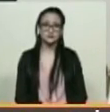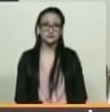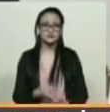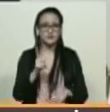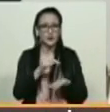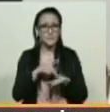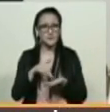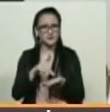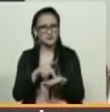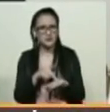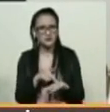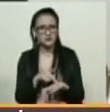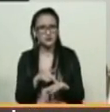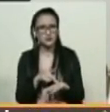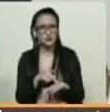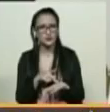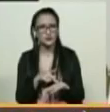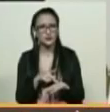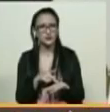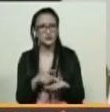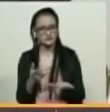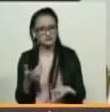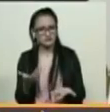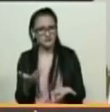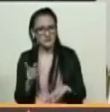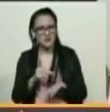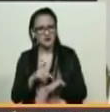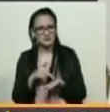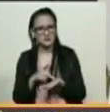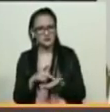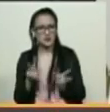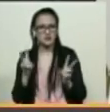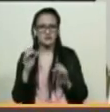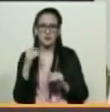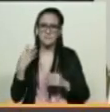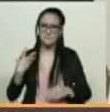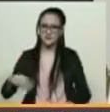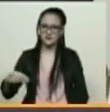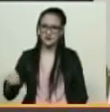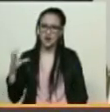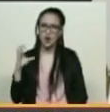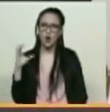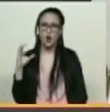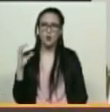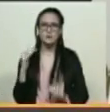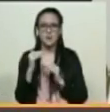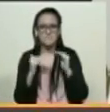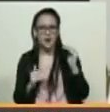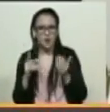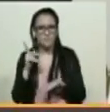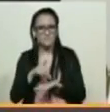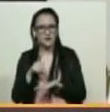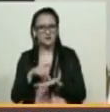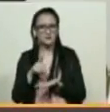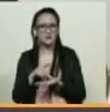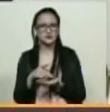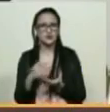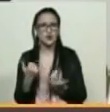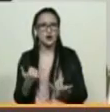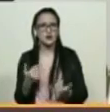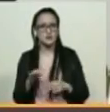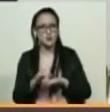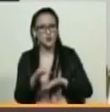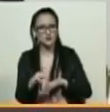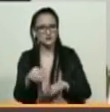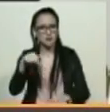Participación, me dices tú, la participación en eventos presidenciales en Colombia es menor a la participación en eventos